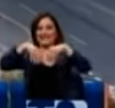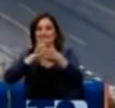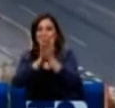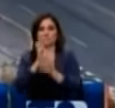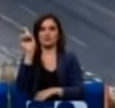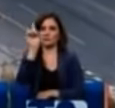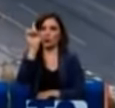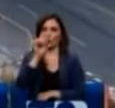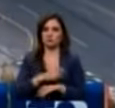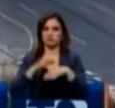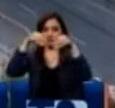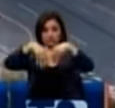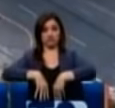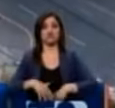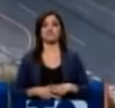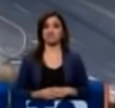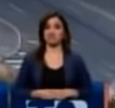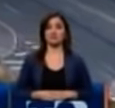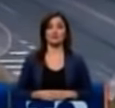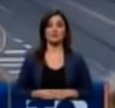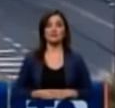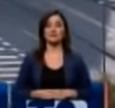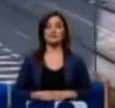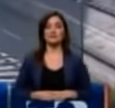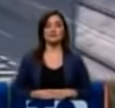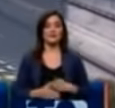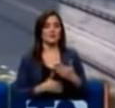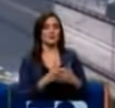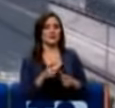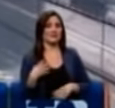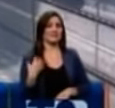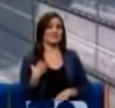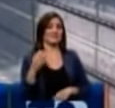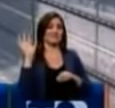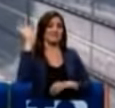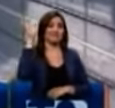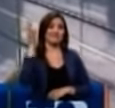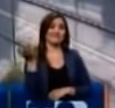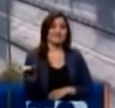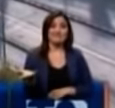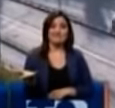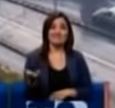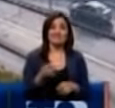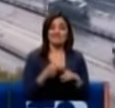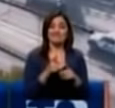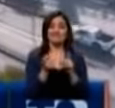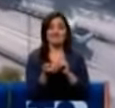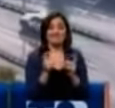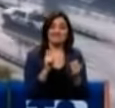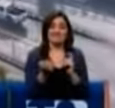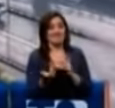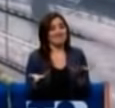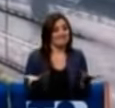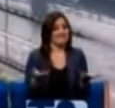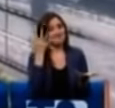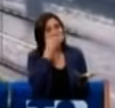se me ilusione que usted ya sabe cómo es. Pero eso es lo maravilloso que tiene aquí, toda la gente se queja del clima, pero yo digo, tienes esa variación, ¿no? Sí, ¿no? A ver,